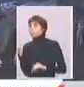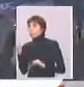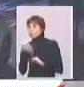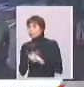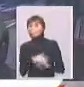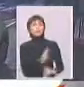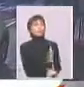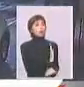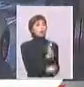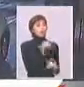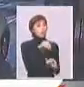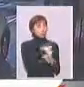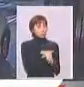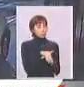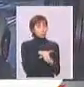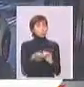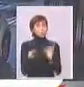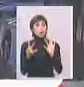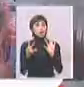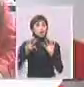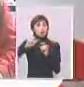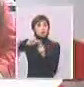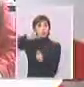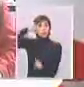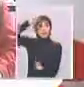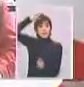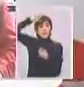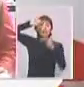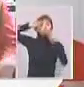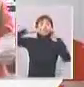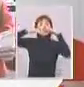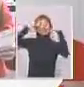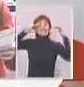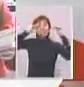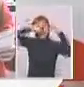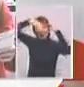Hola, buenas tardes. Fueron 8 metros de una quebrada los que cayó Diana